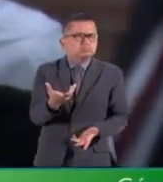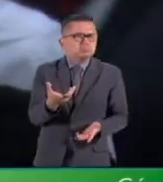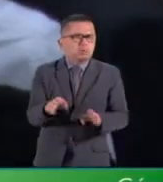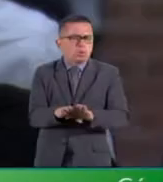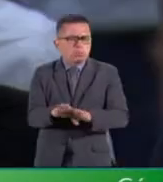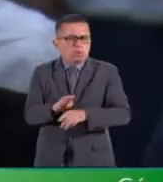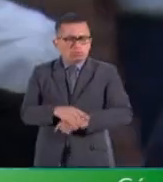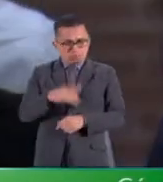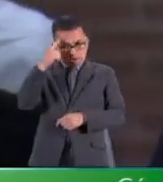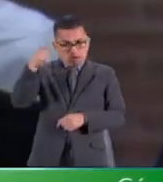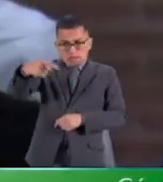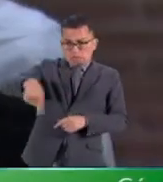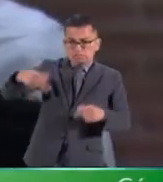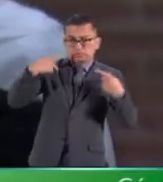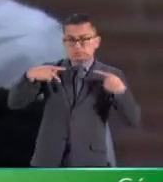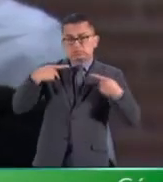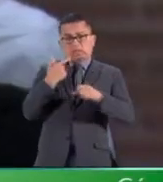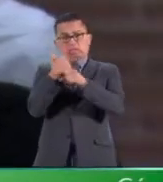las víctimas?